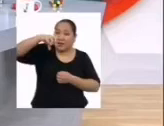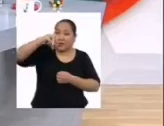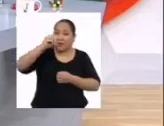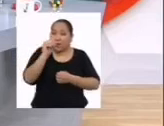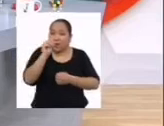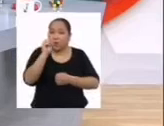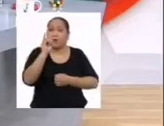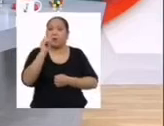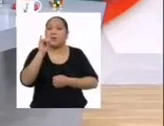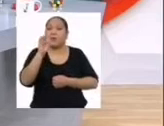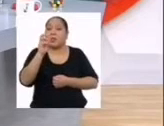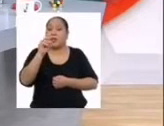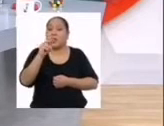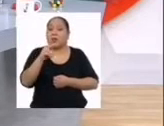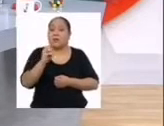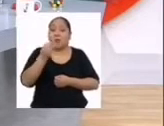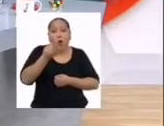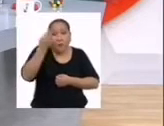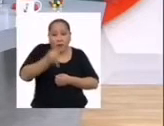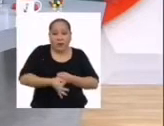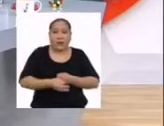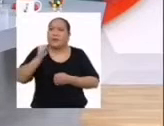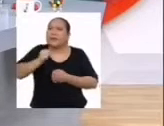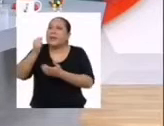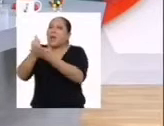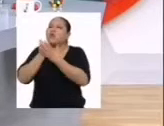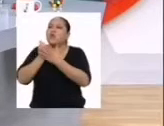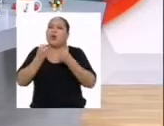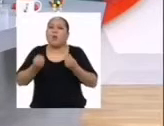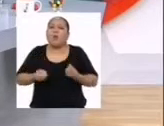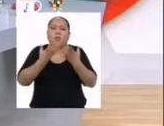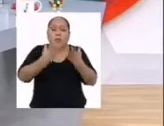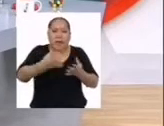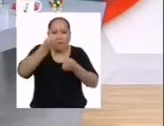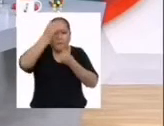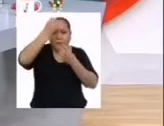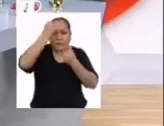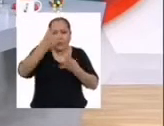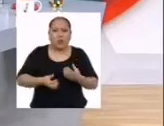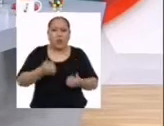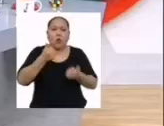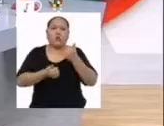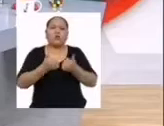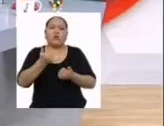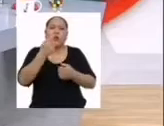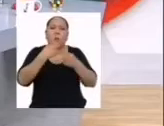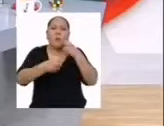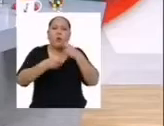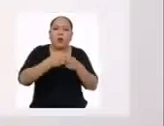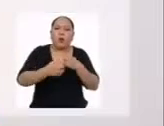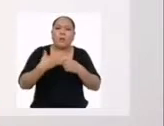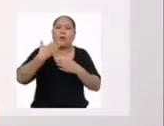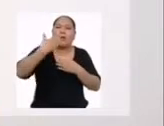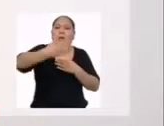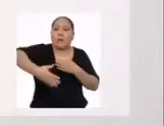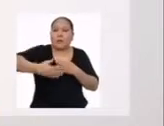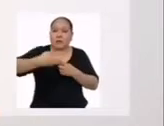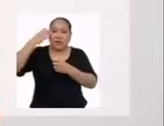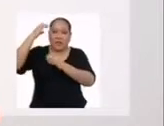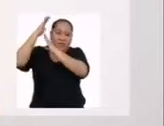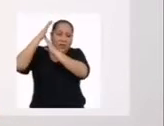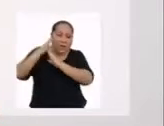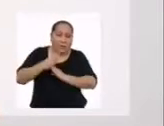más en cómo transmitir información sobre las consecuencias de la discriminación en la vida de los adolescentes.